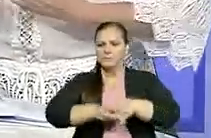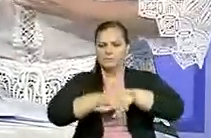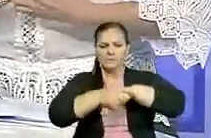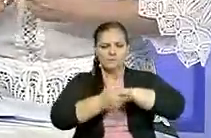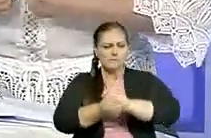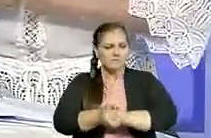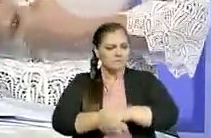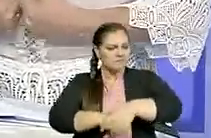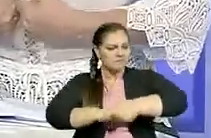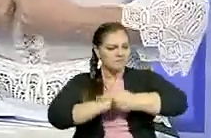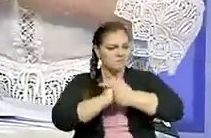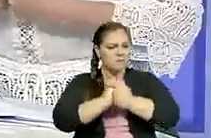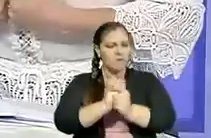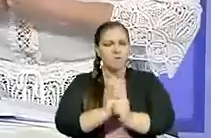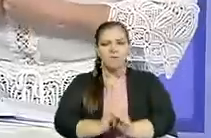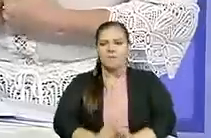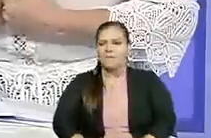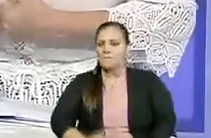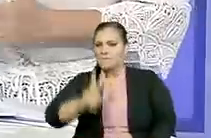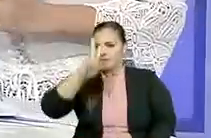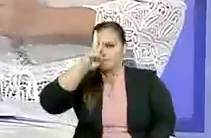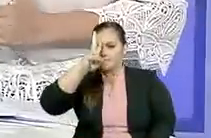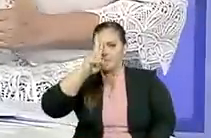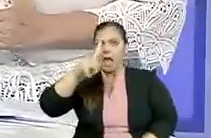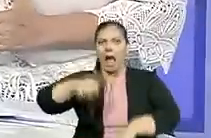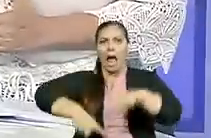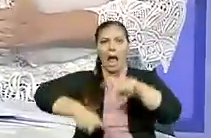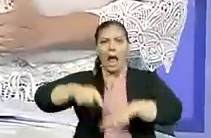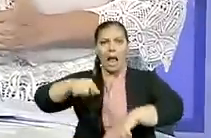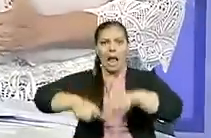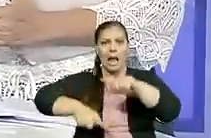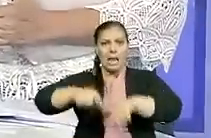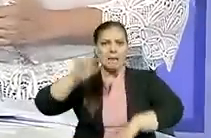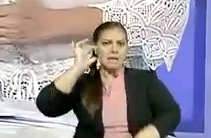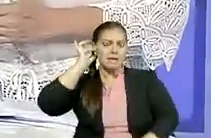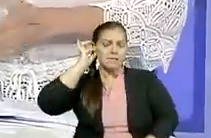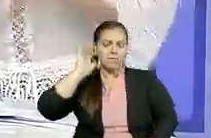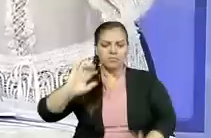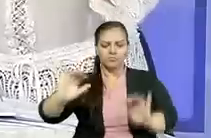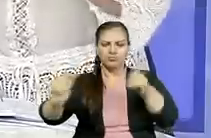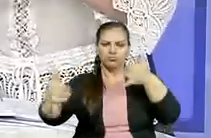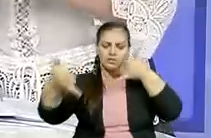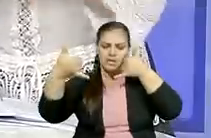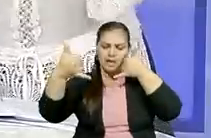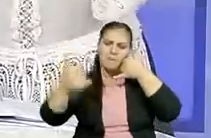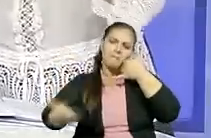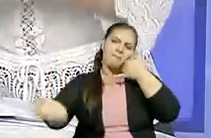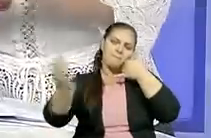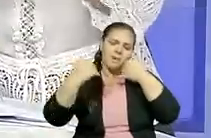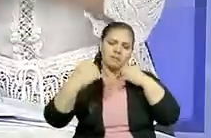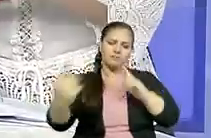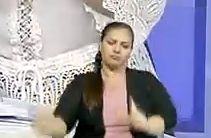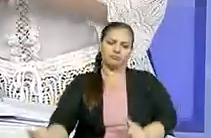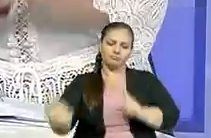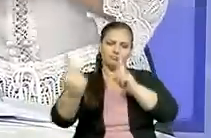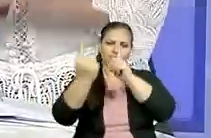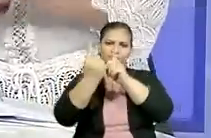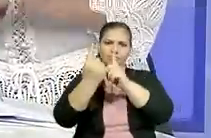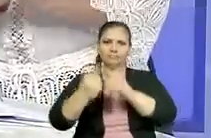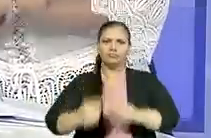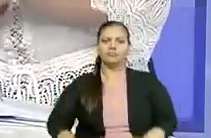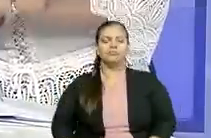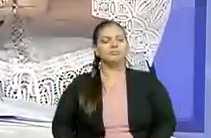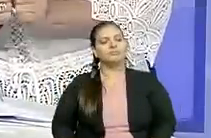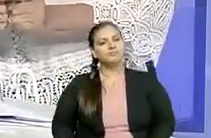apenas 19 años haya sido capaz de tener las agallas y la sangre fría, no solo para asesinar a su víctima,